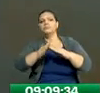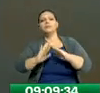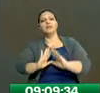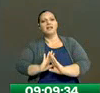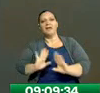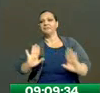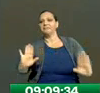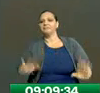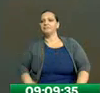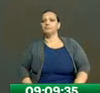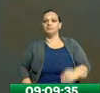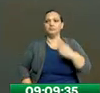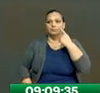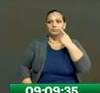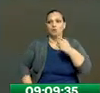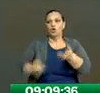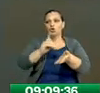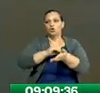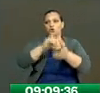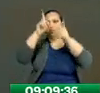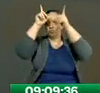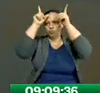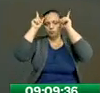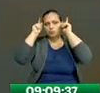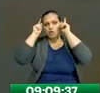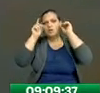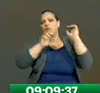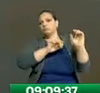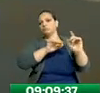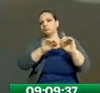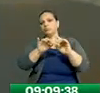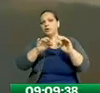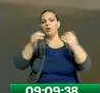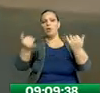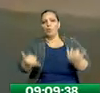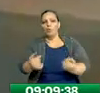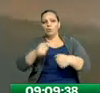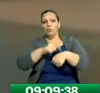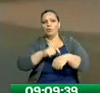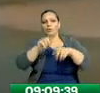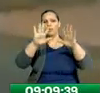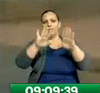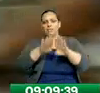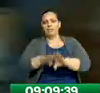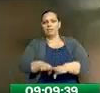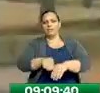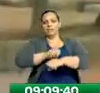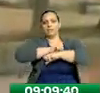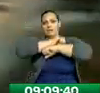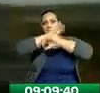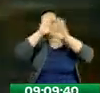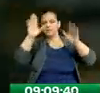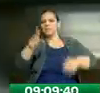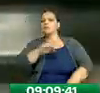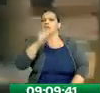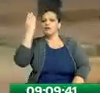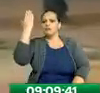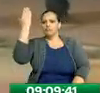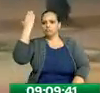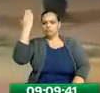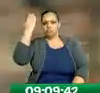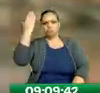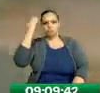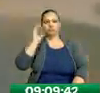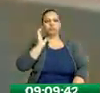casa de salud, que a partir de las 10 de la mañana la alcaldesa de Guayaquil, Cintia Viteri, dará la inauguración. Hay una ambulancia también del Cuerpo de Bomberos que